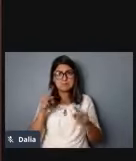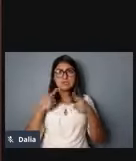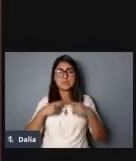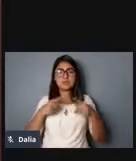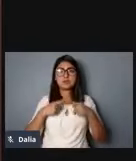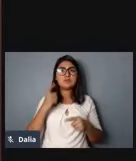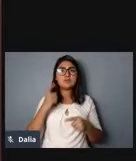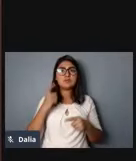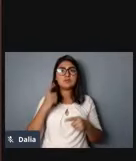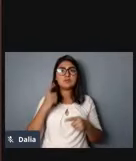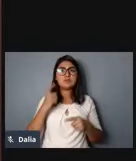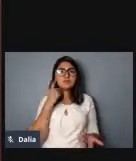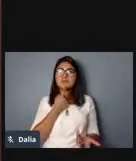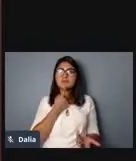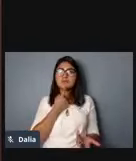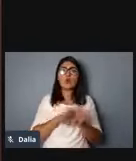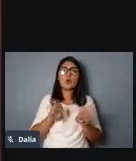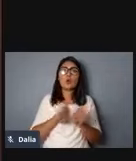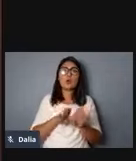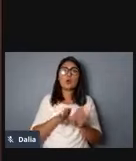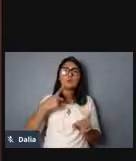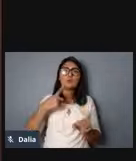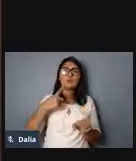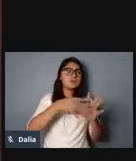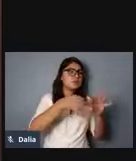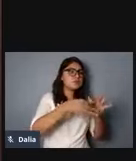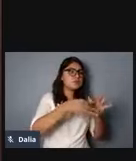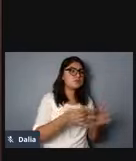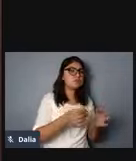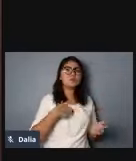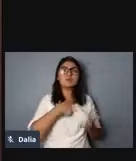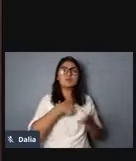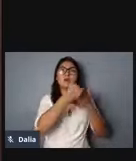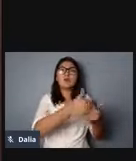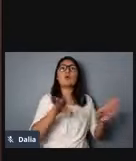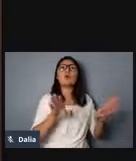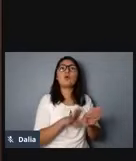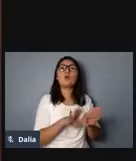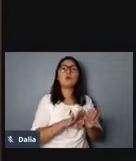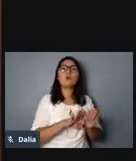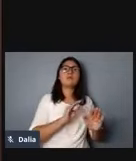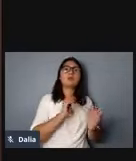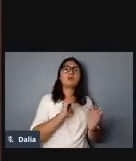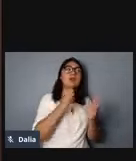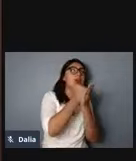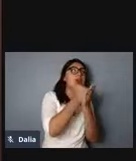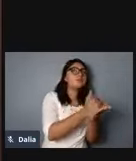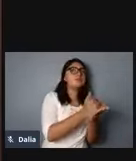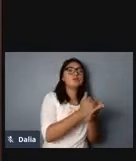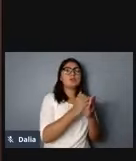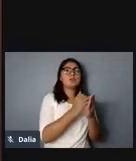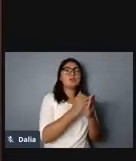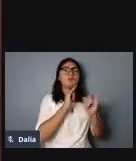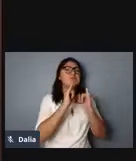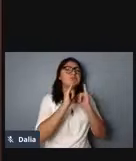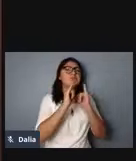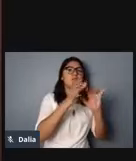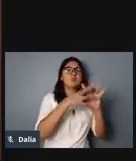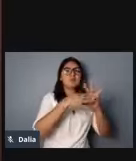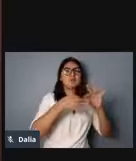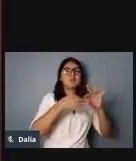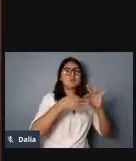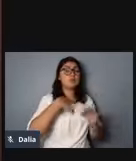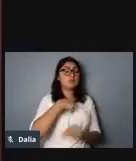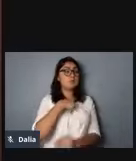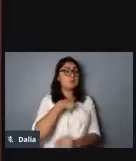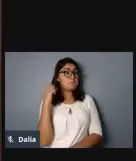y podamos ayudarlas a interpretar lo que nosotros tenemos el privilegio de escuchar. Lo mismo para las